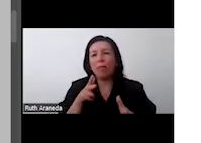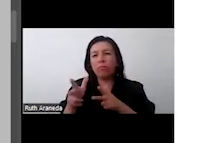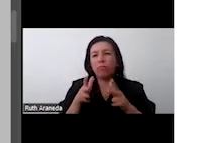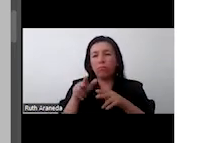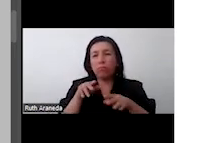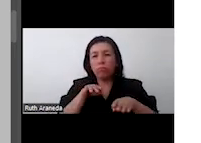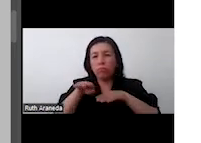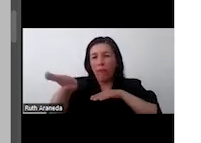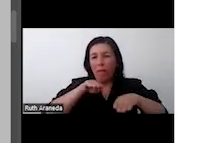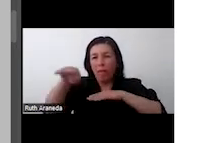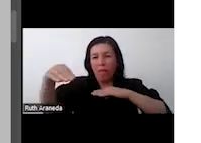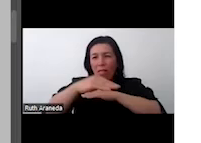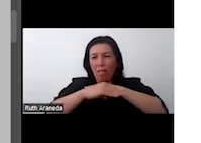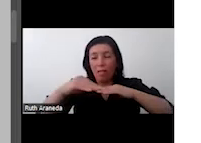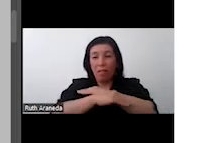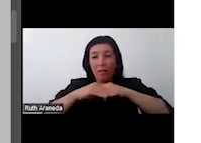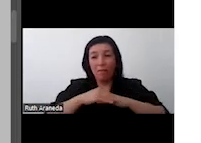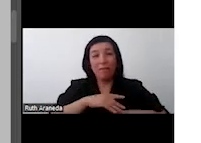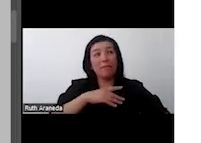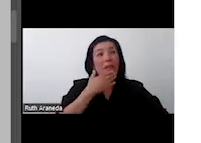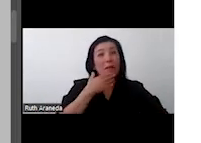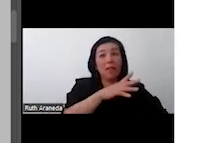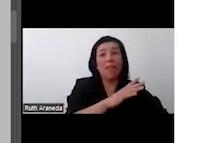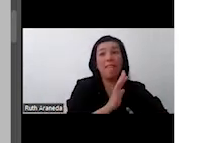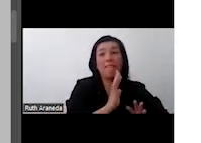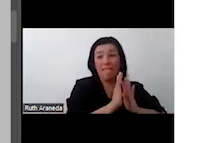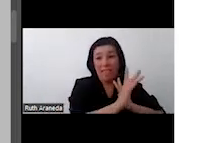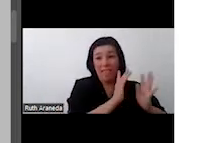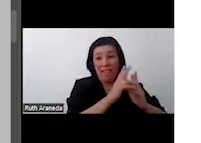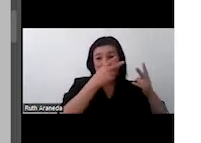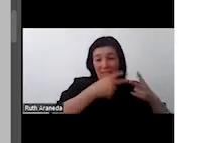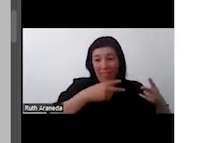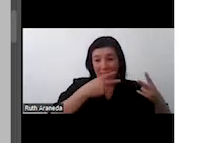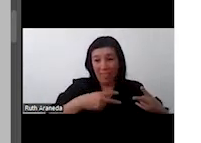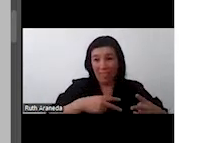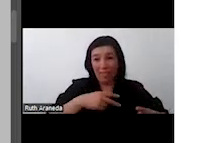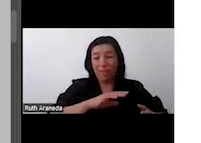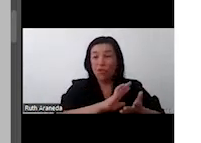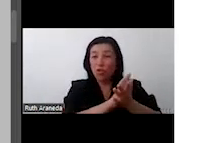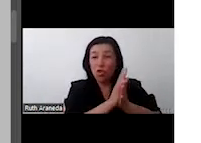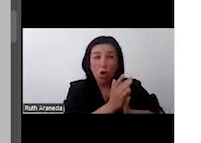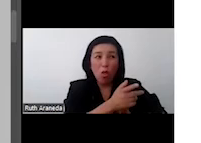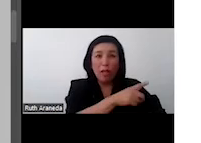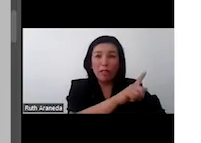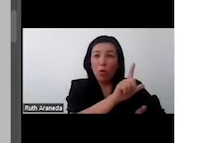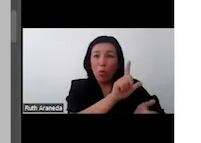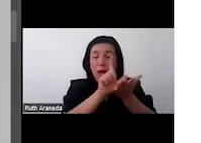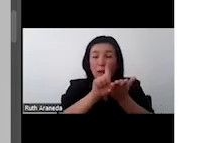servida. Ahí, y bueno, la feria que también existe allá en Viña del Mar, hizo, digamos, que era importante